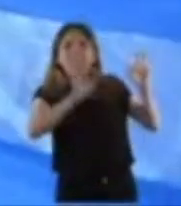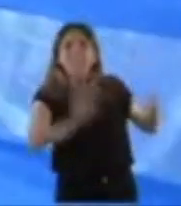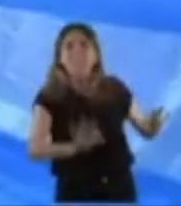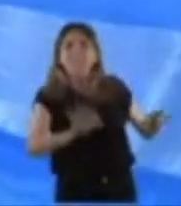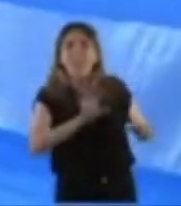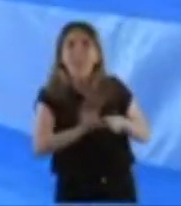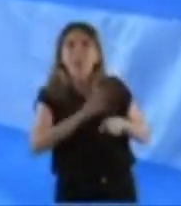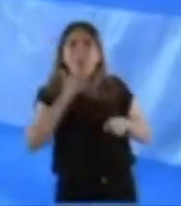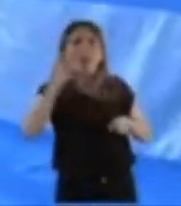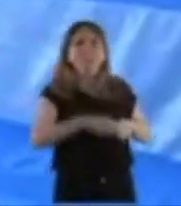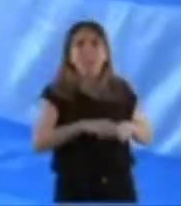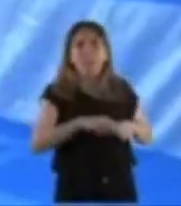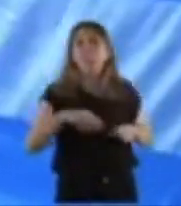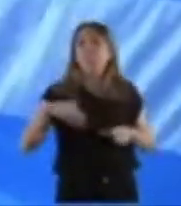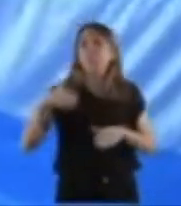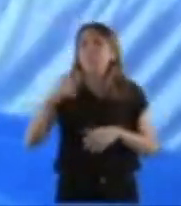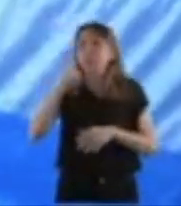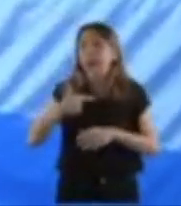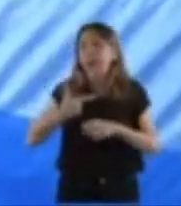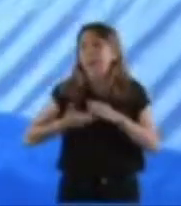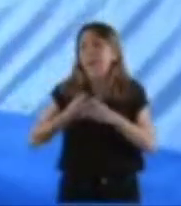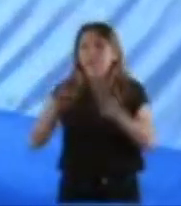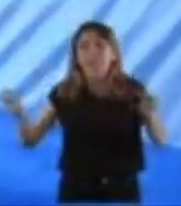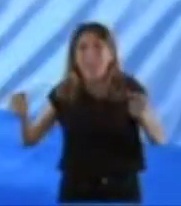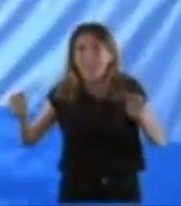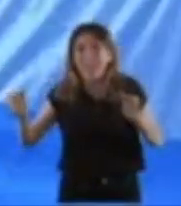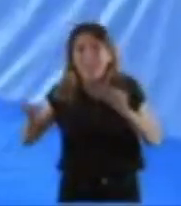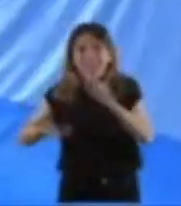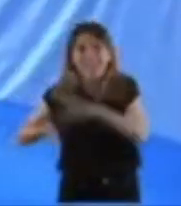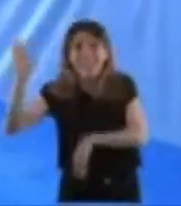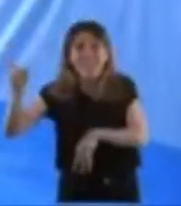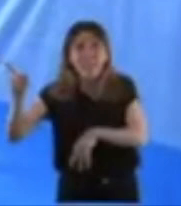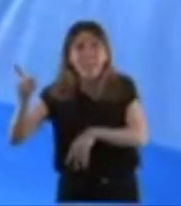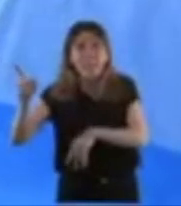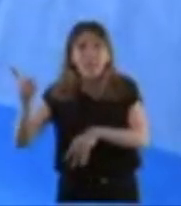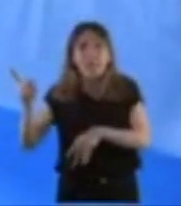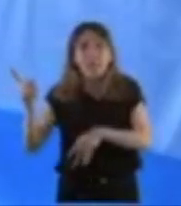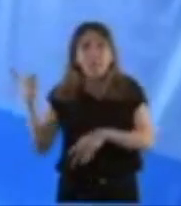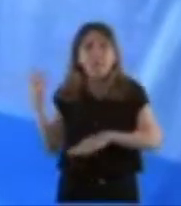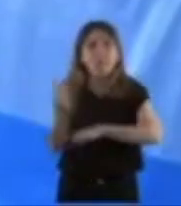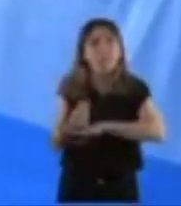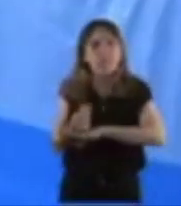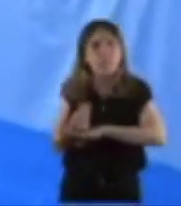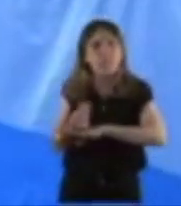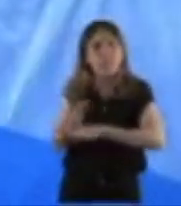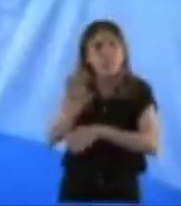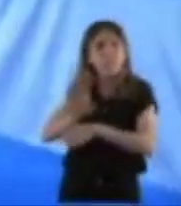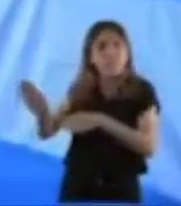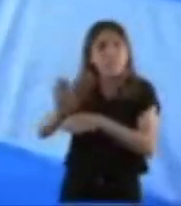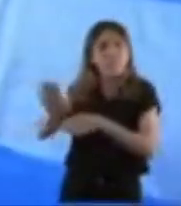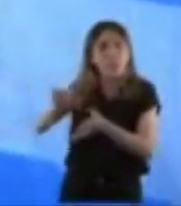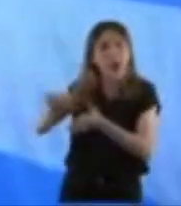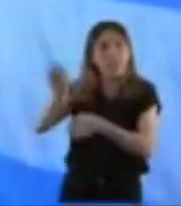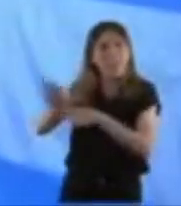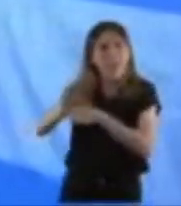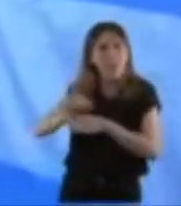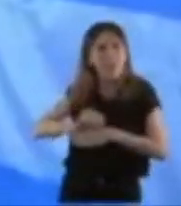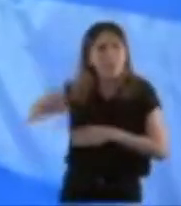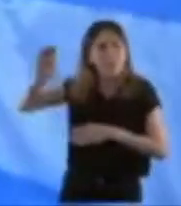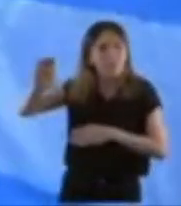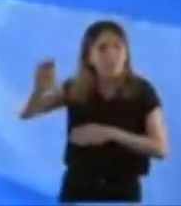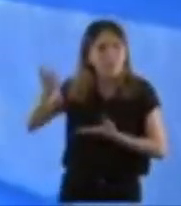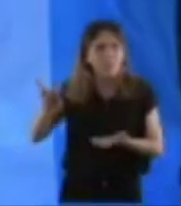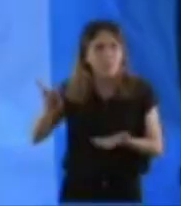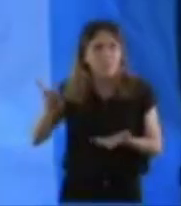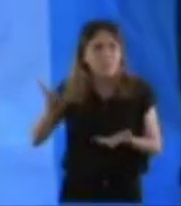en el abismo, prácticamente sin salida, endeudado. Y no es que se la, como